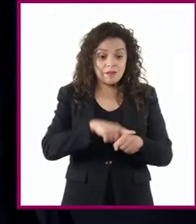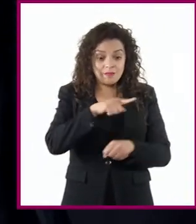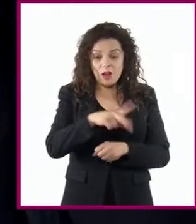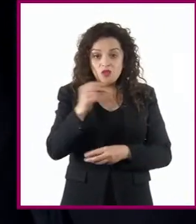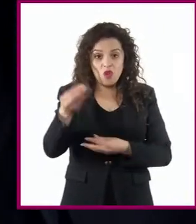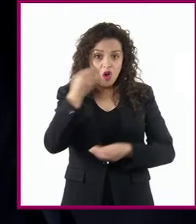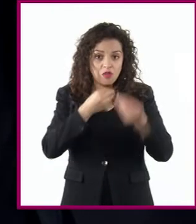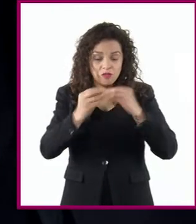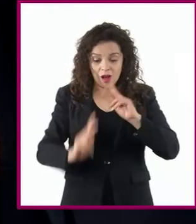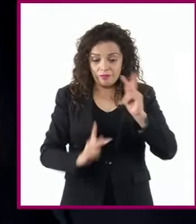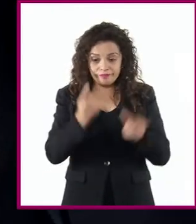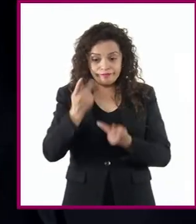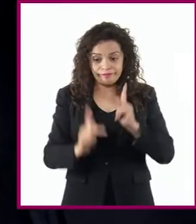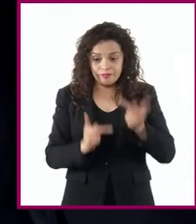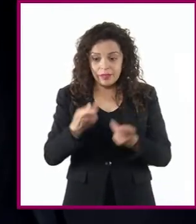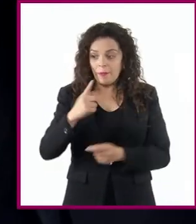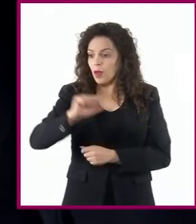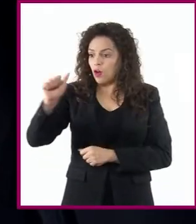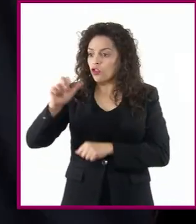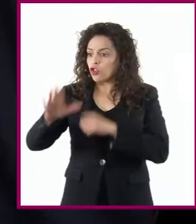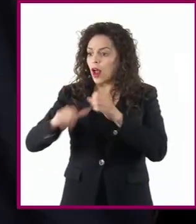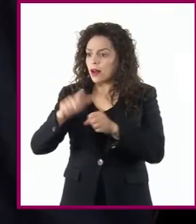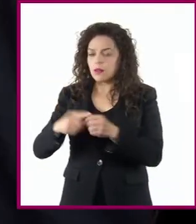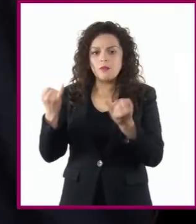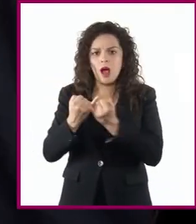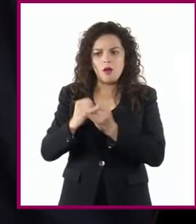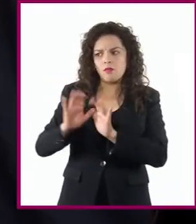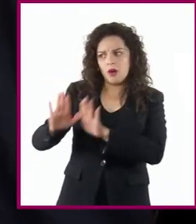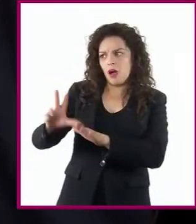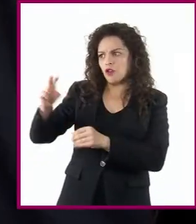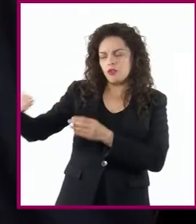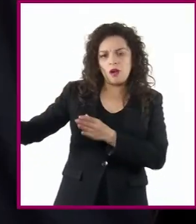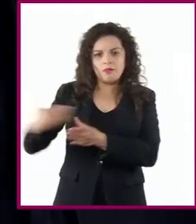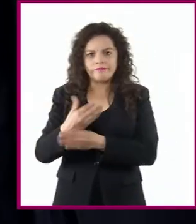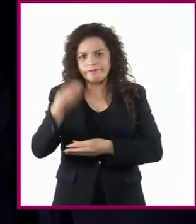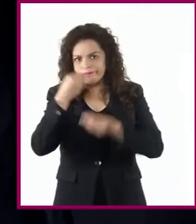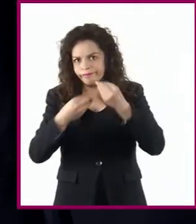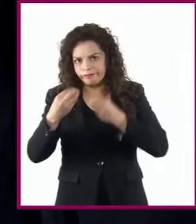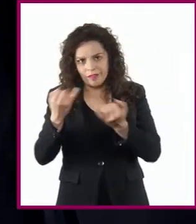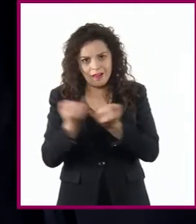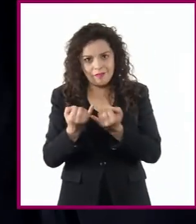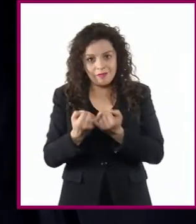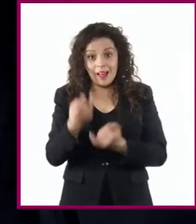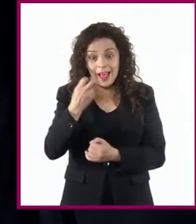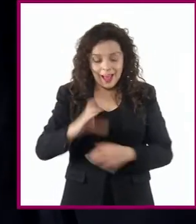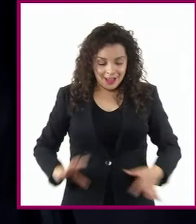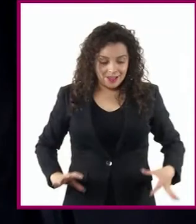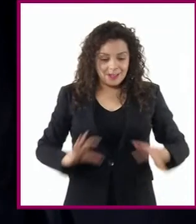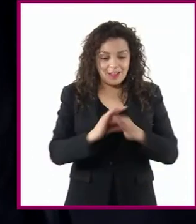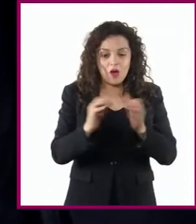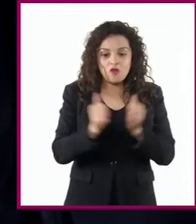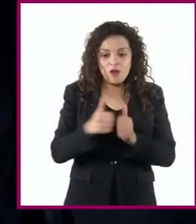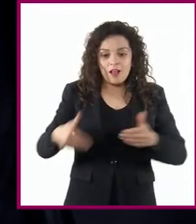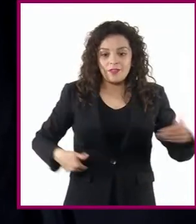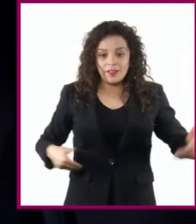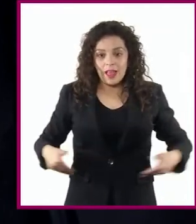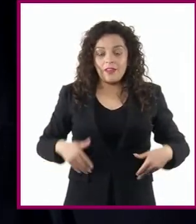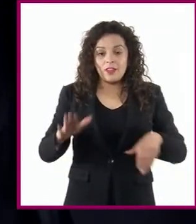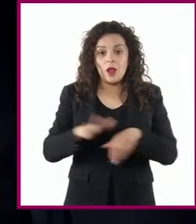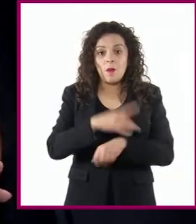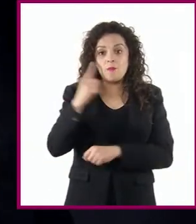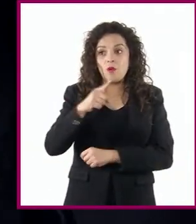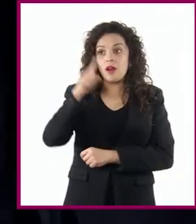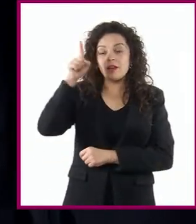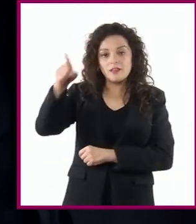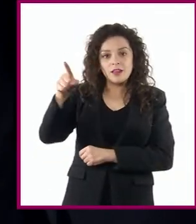no deja que los demás animales las coman. Todas las frases tienen relación con la obra, pues en ella la condesa Diana